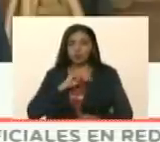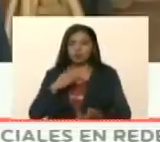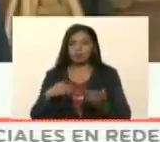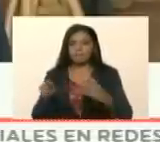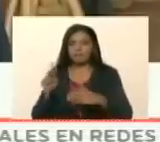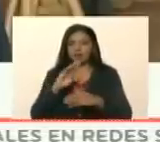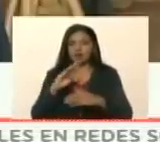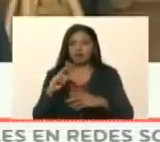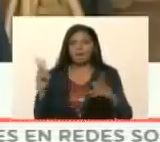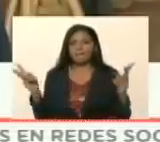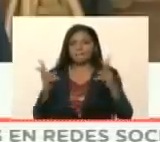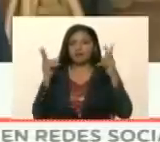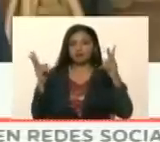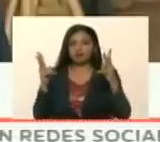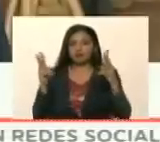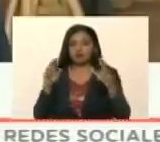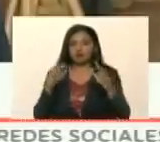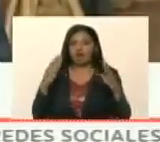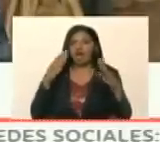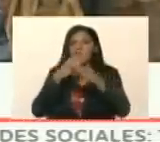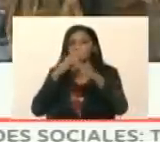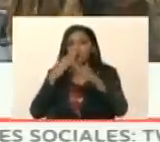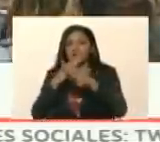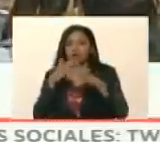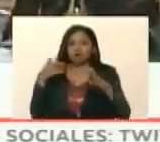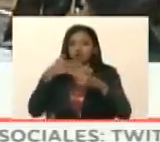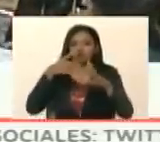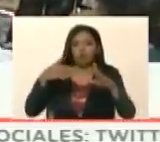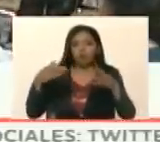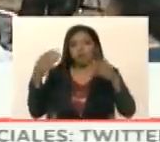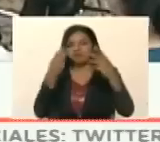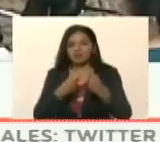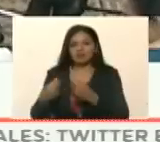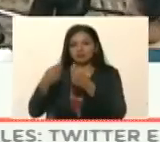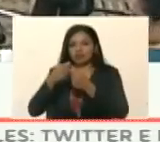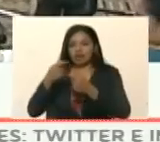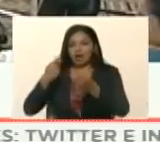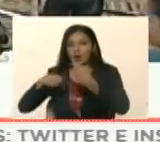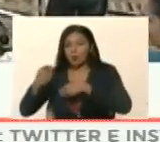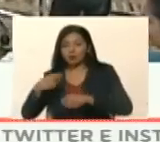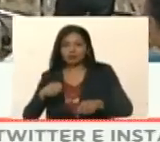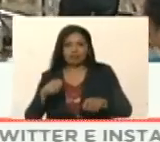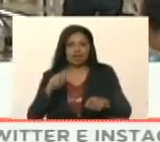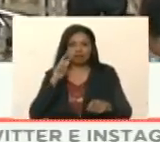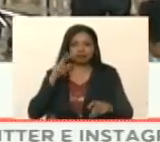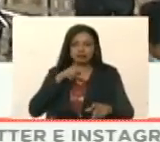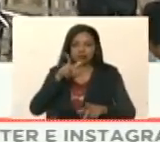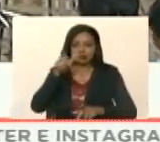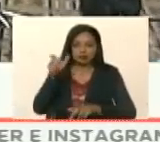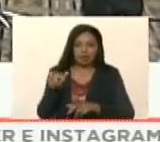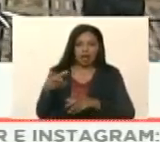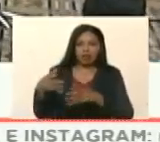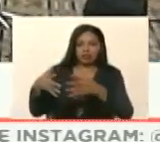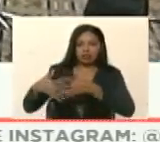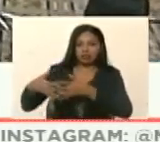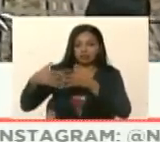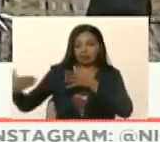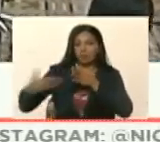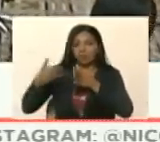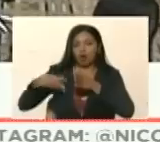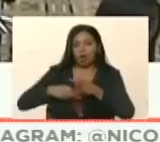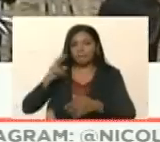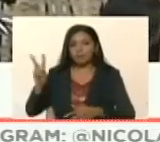victoria frente al bloqueo, la persecución financiera, la persecución comercial, la maldad gringa, la maldad imperialista contra